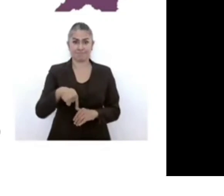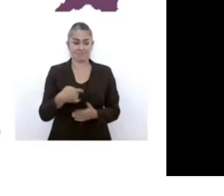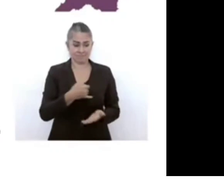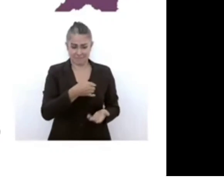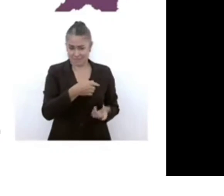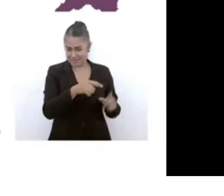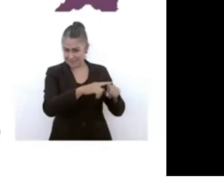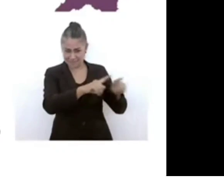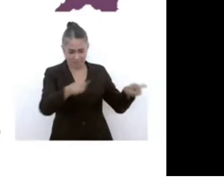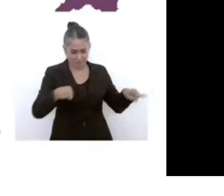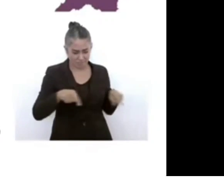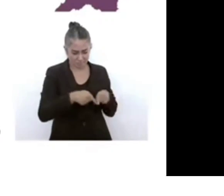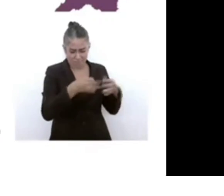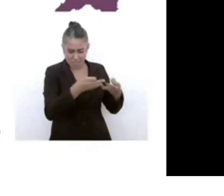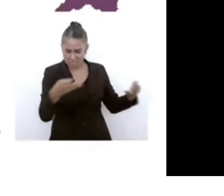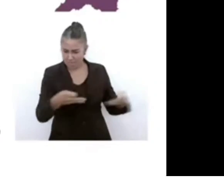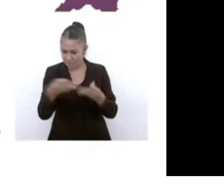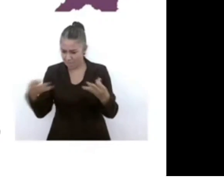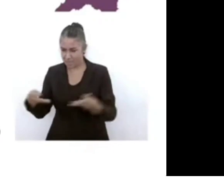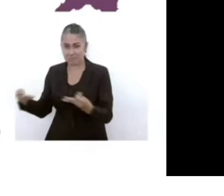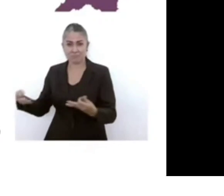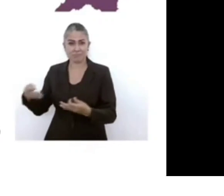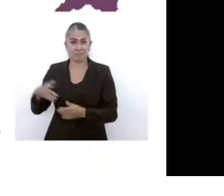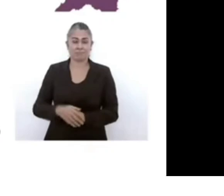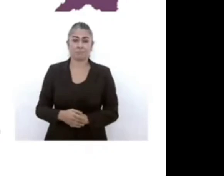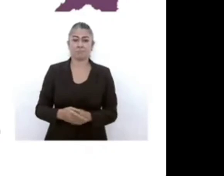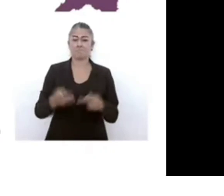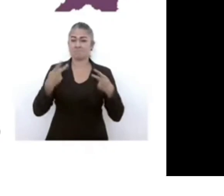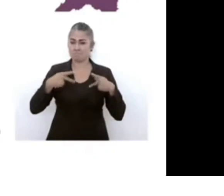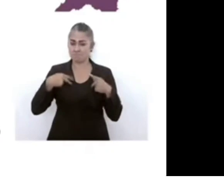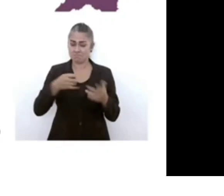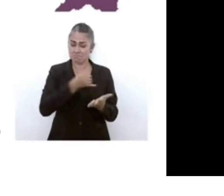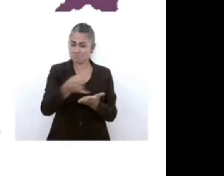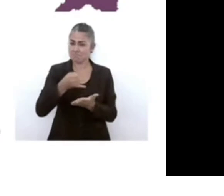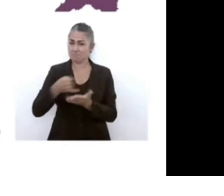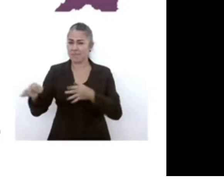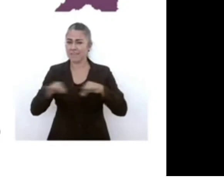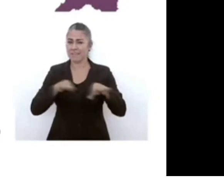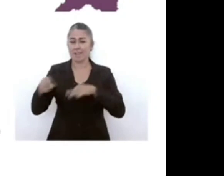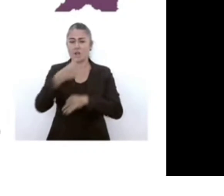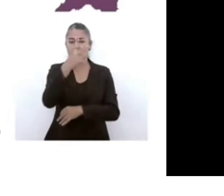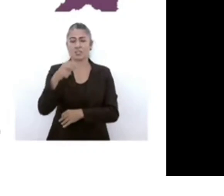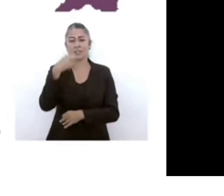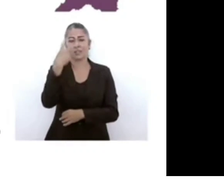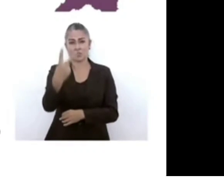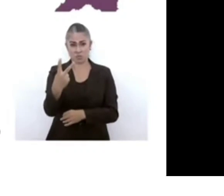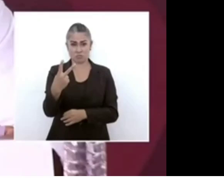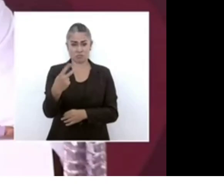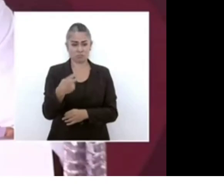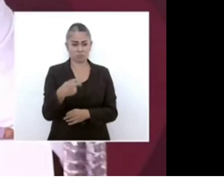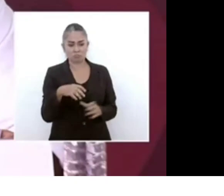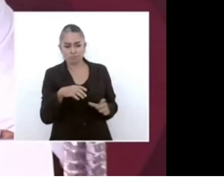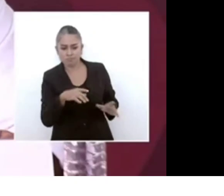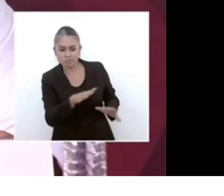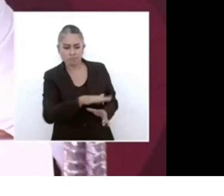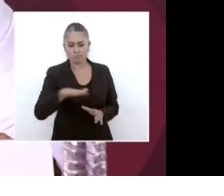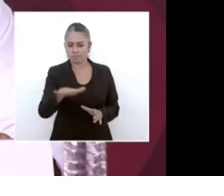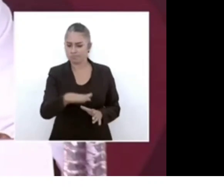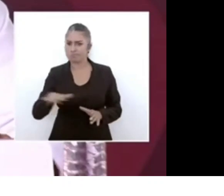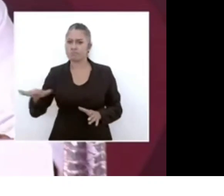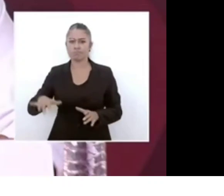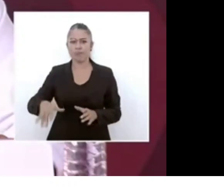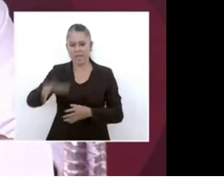las sembradoras y sembradores trabajan en 202 comunidades de aprendizaje campesino. En